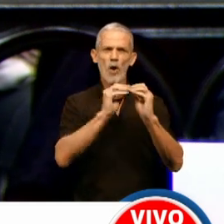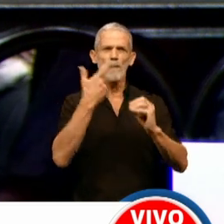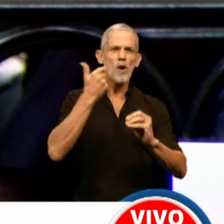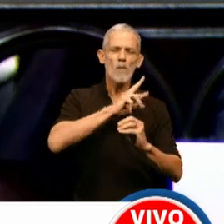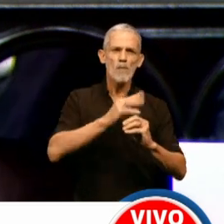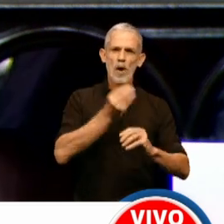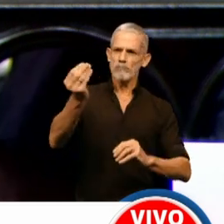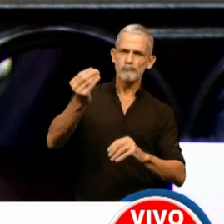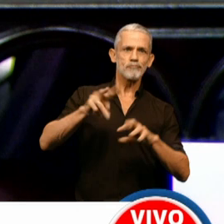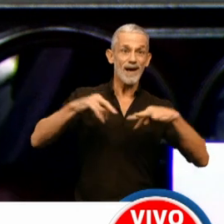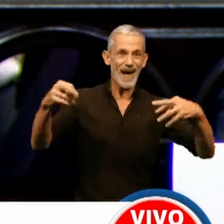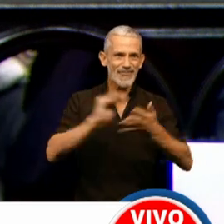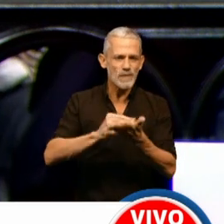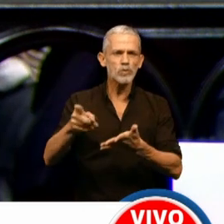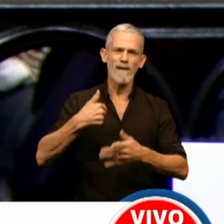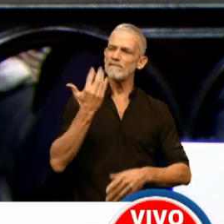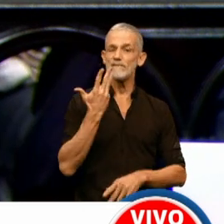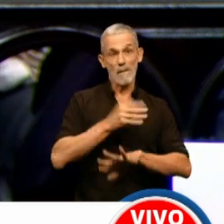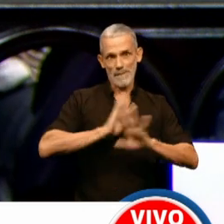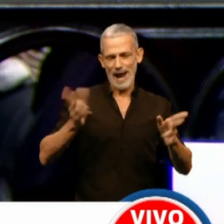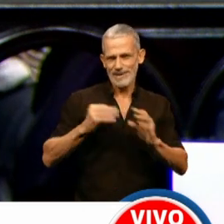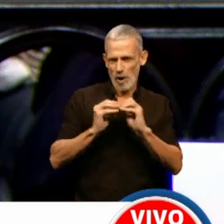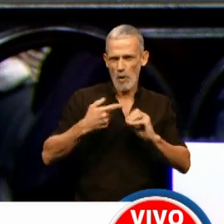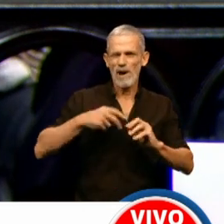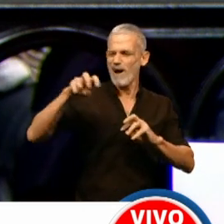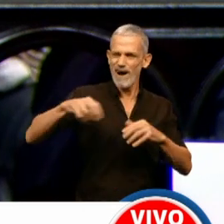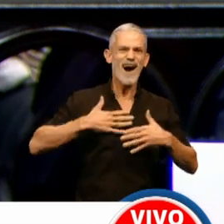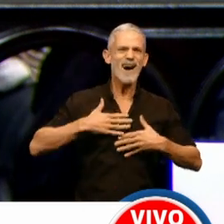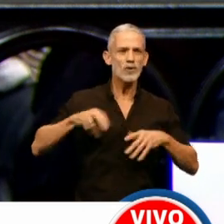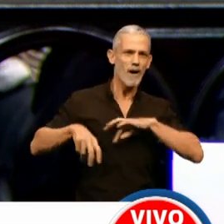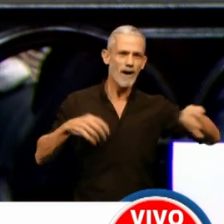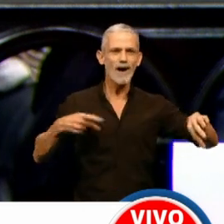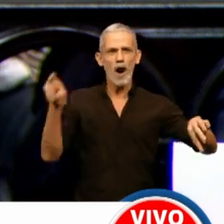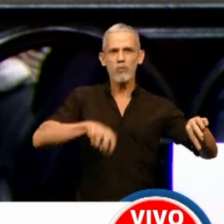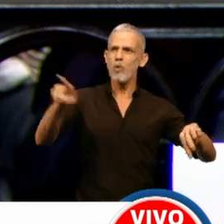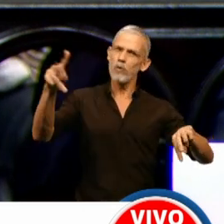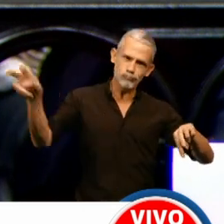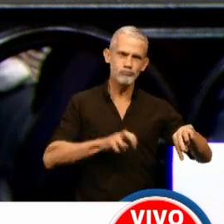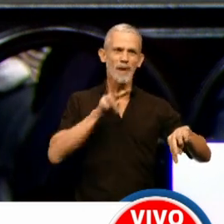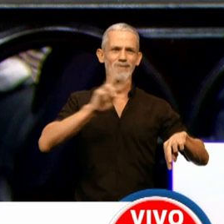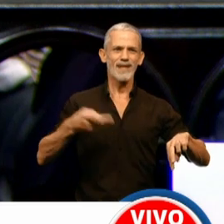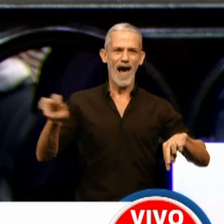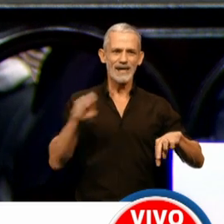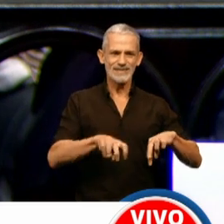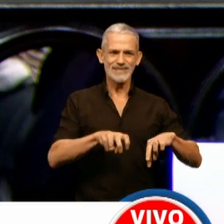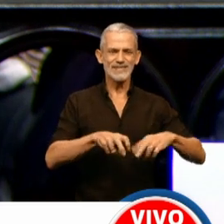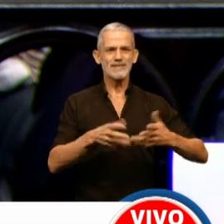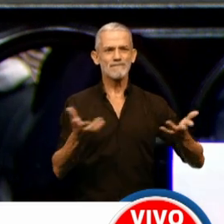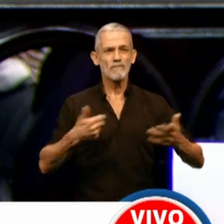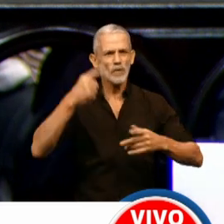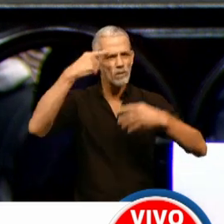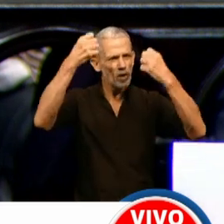para ocupar estas bancas a mí me encantaría que la mía lo ocupen una de ustedes estoy convencida de